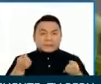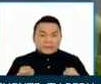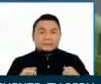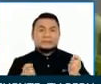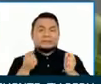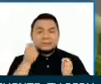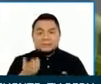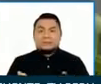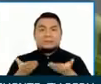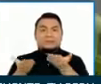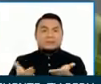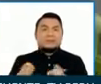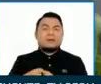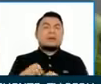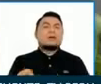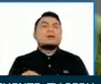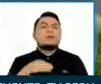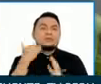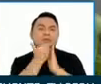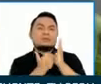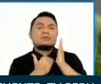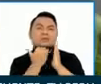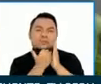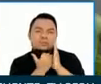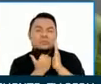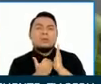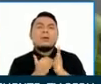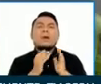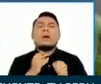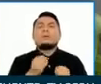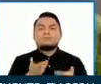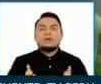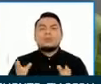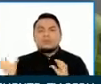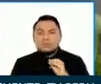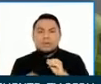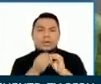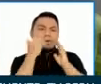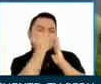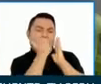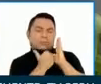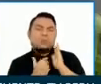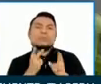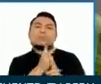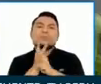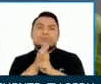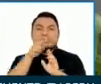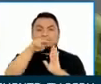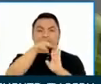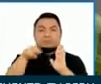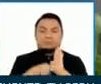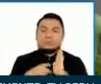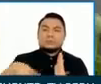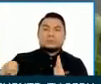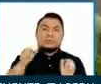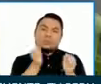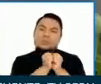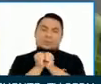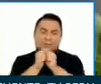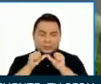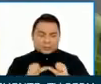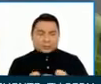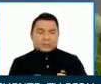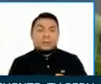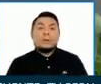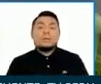de estandarizar y normalizar un conjunto de medidas que nos van a acompañar seguramente por un muy buen tiempo. Y aun cuando ahora